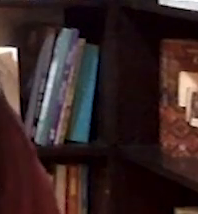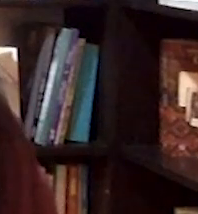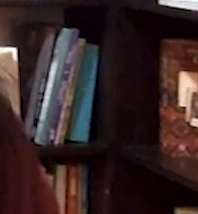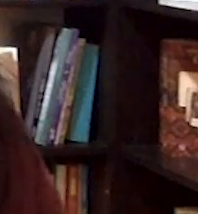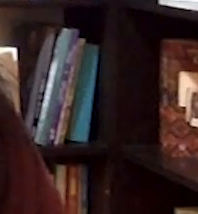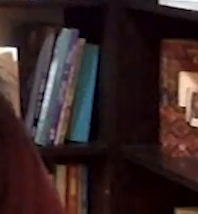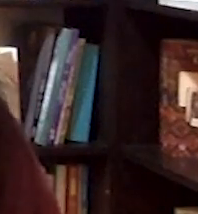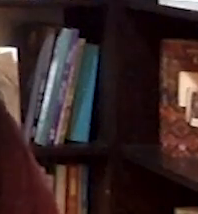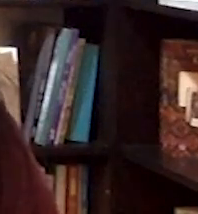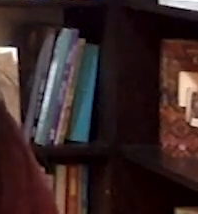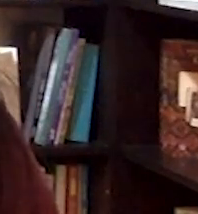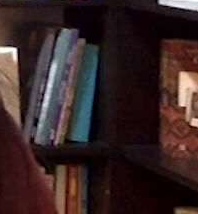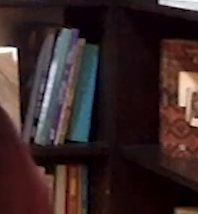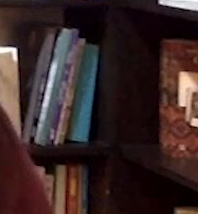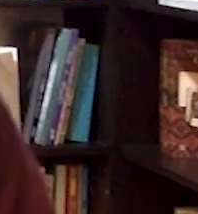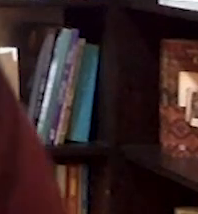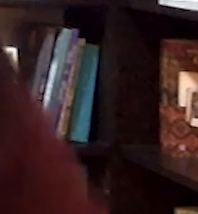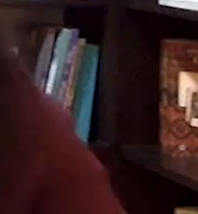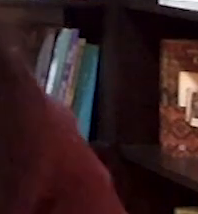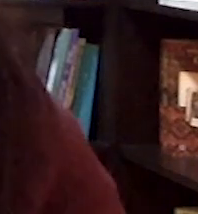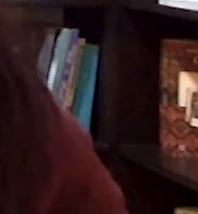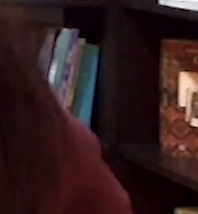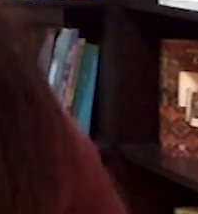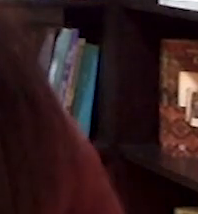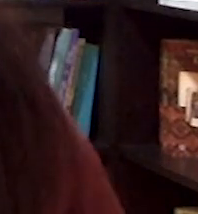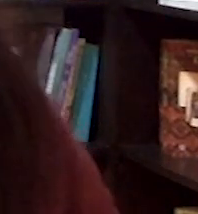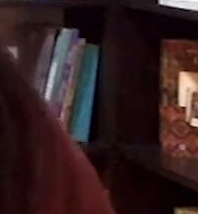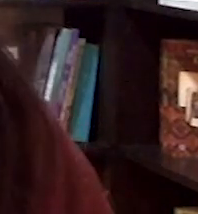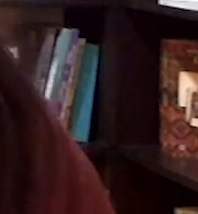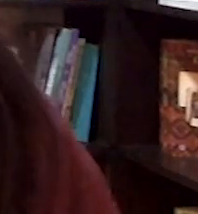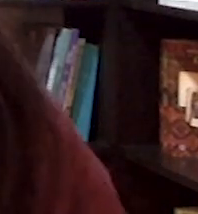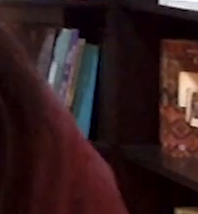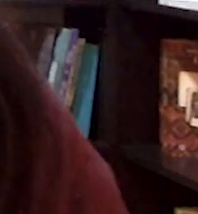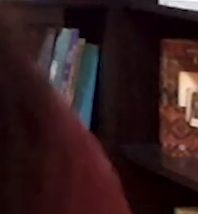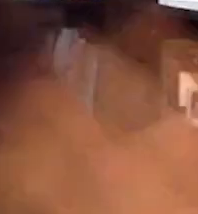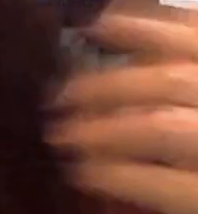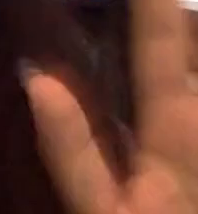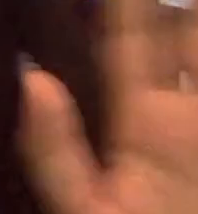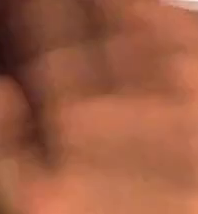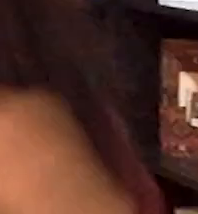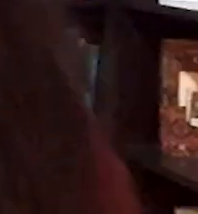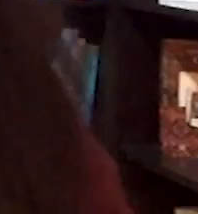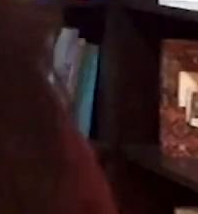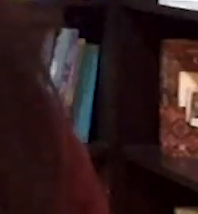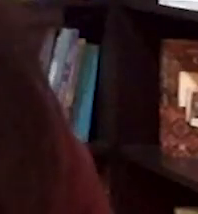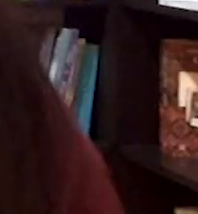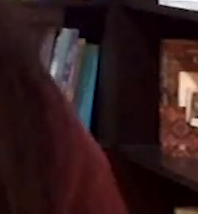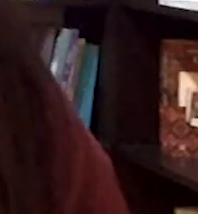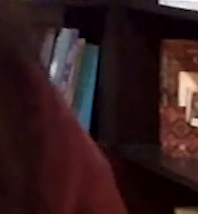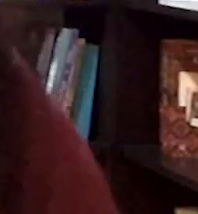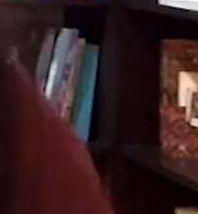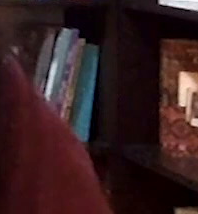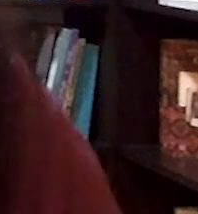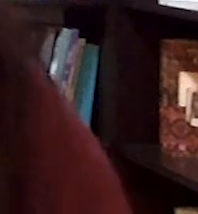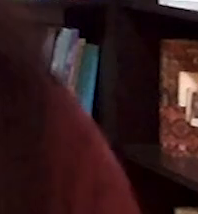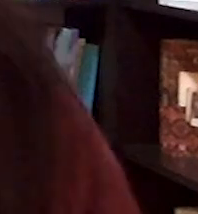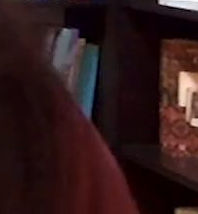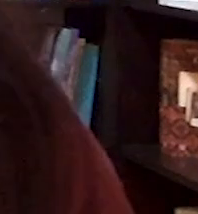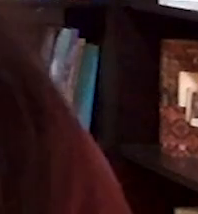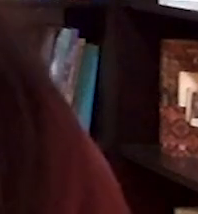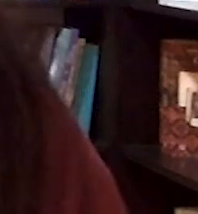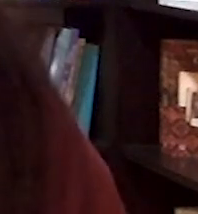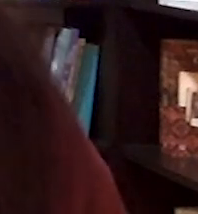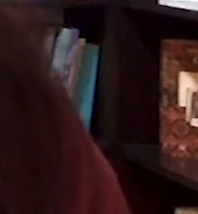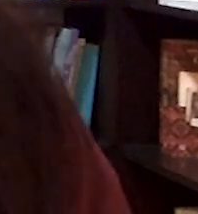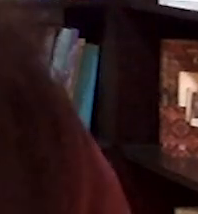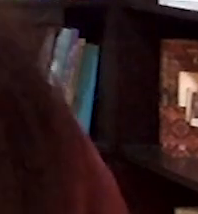amigos y amigas de República de Lectores? En esta ocasión les quiero platicar algunos de los aspectos vividos,